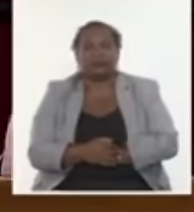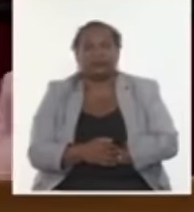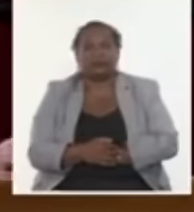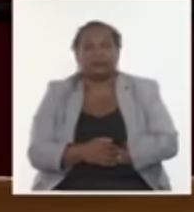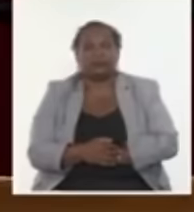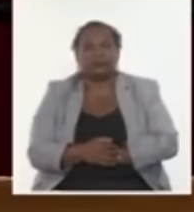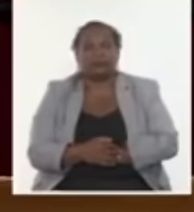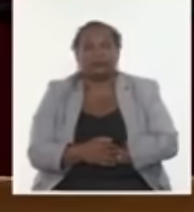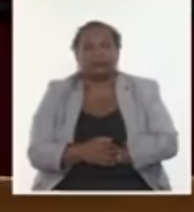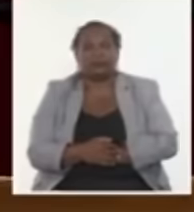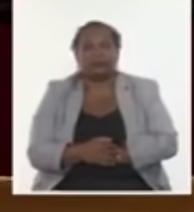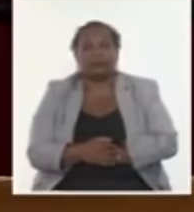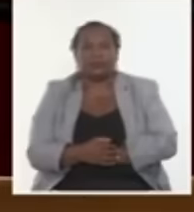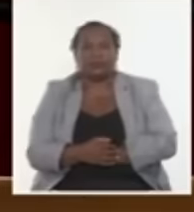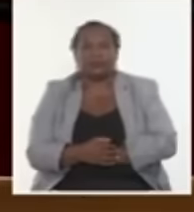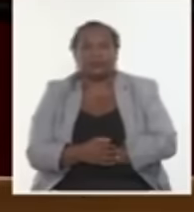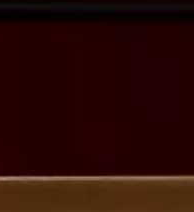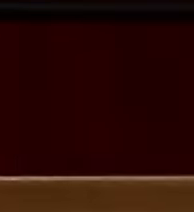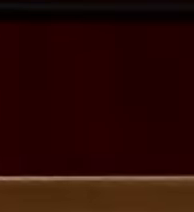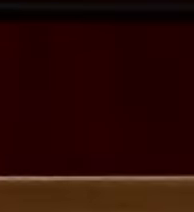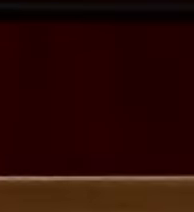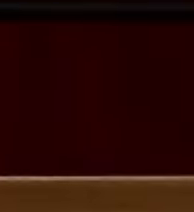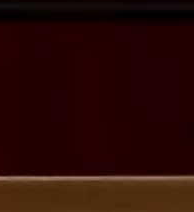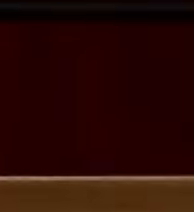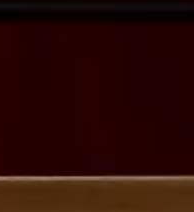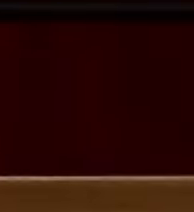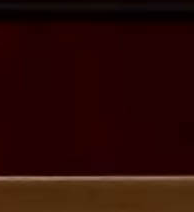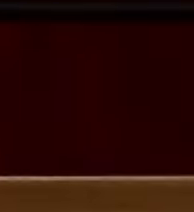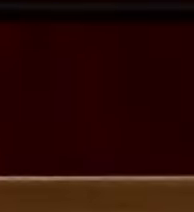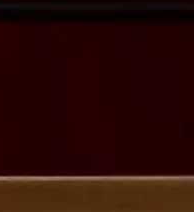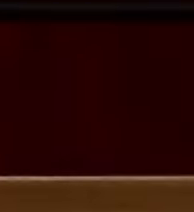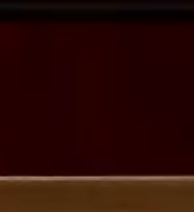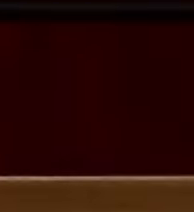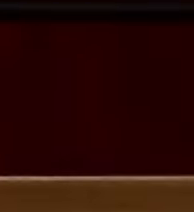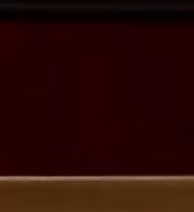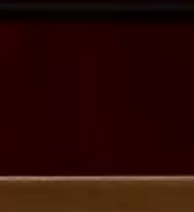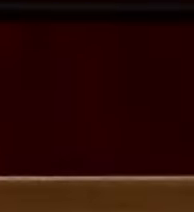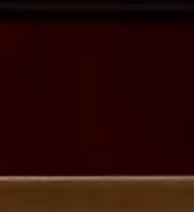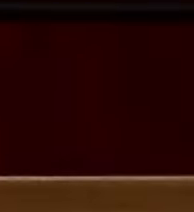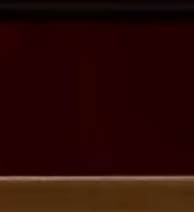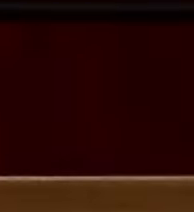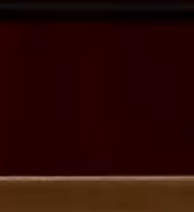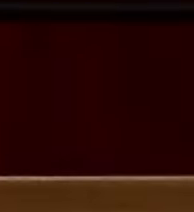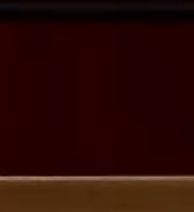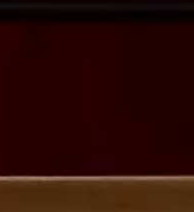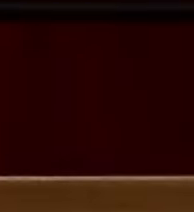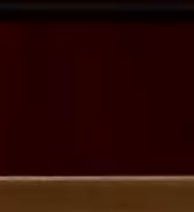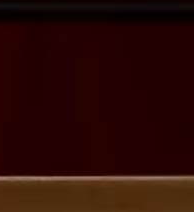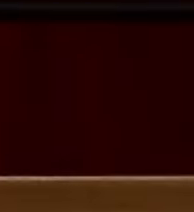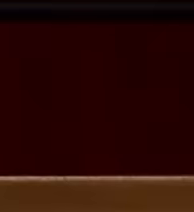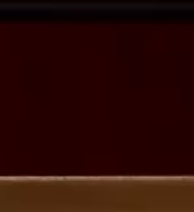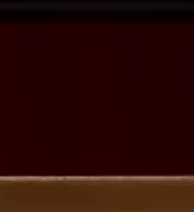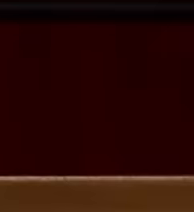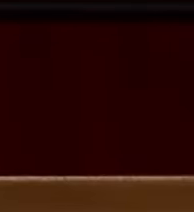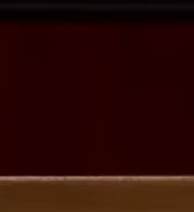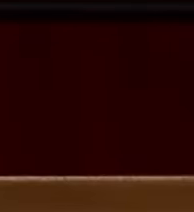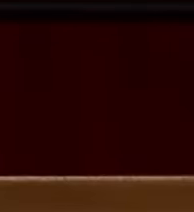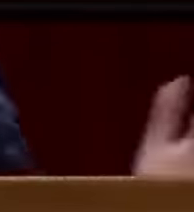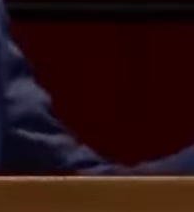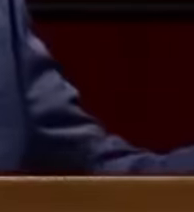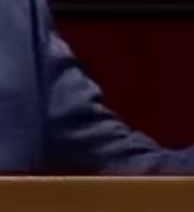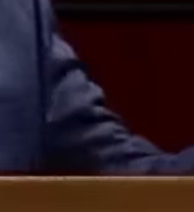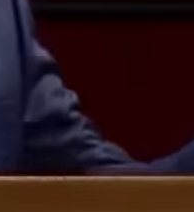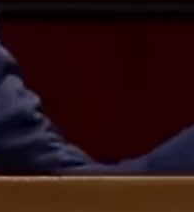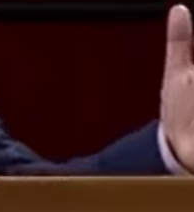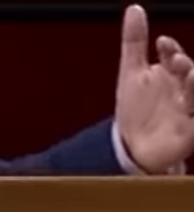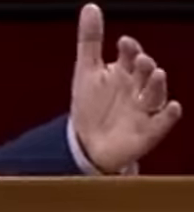ya actualizando las normas de las MIPYMES, del trabajo por cuenta propia, no íbamos a resolver con ella todas las